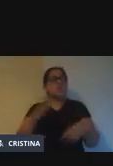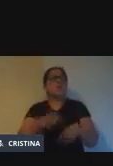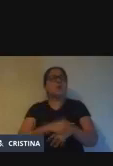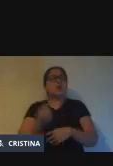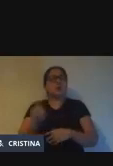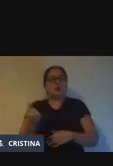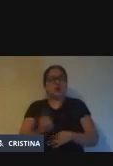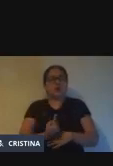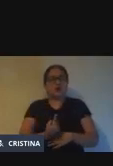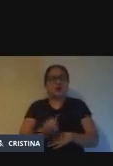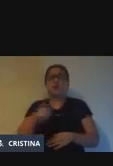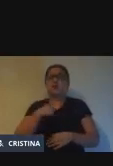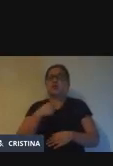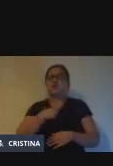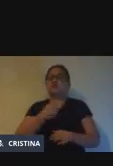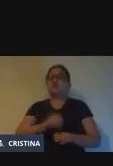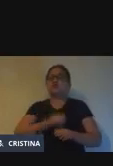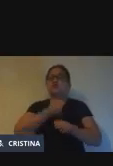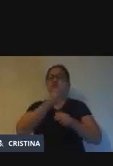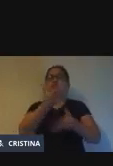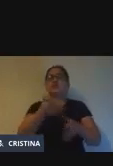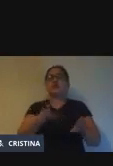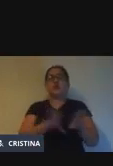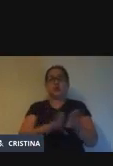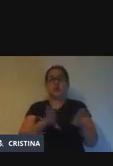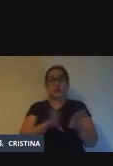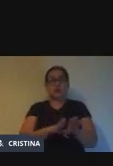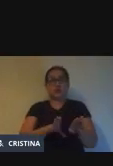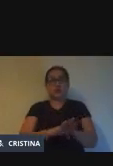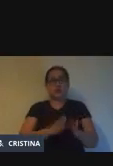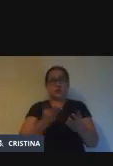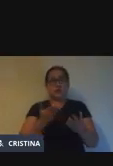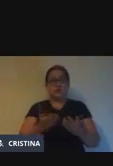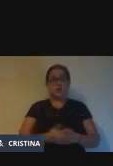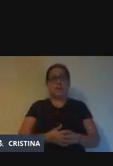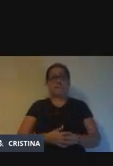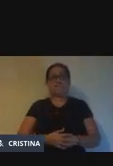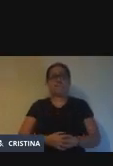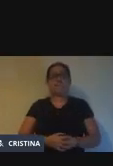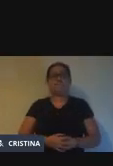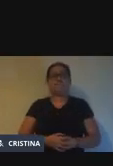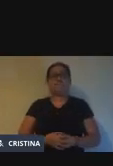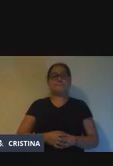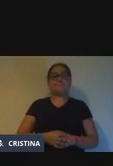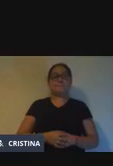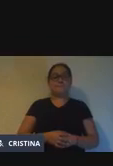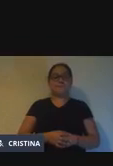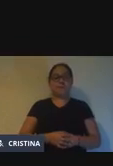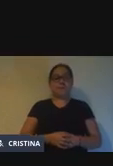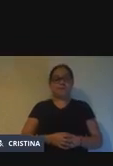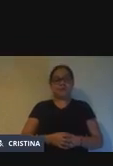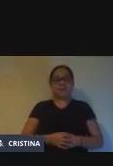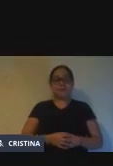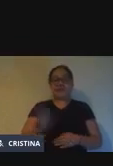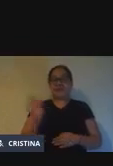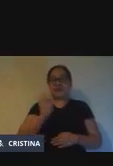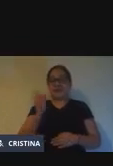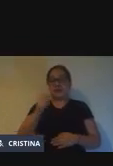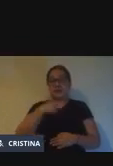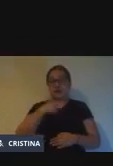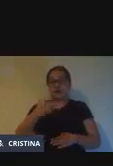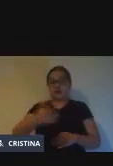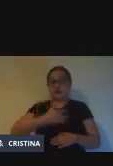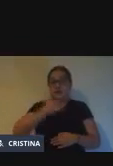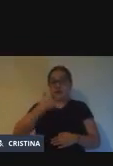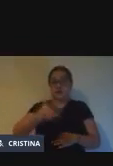y cómo estoy expresando esta irritabilidad. Y es que miren, cuando uno está irritable,